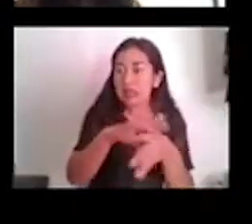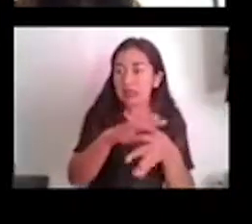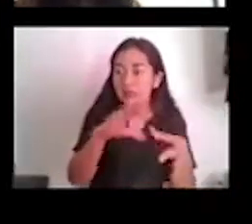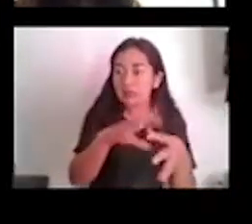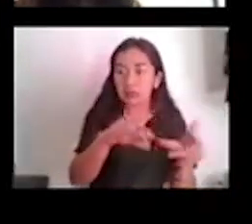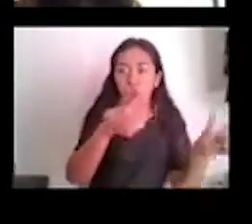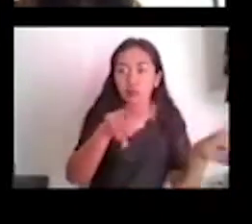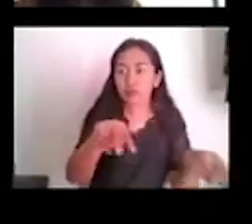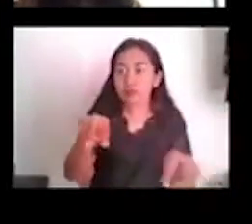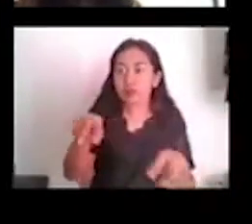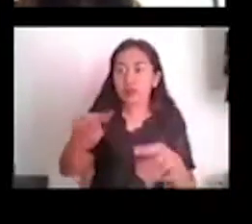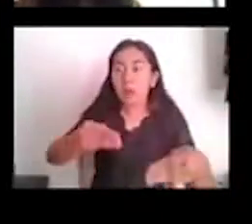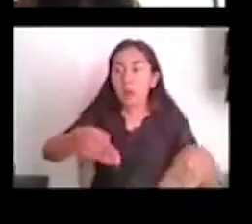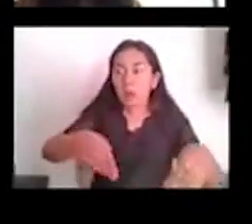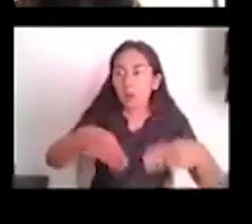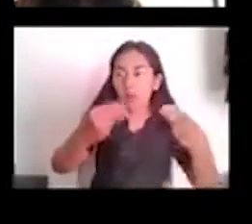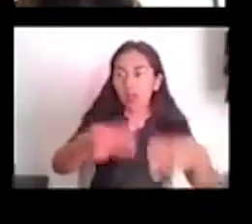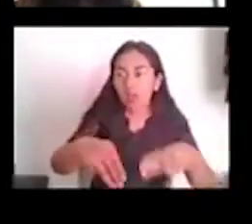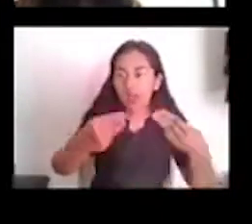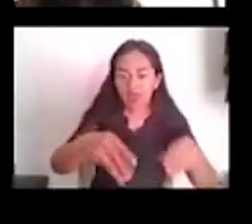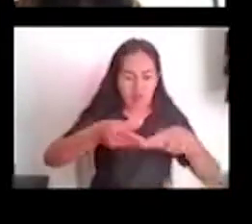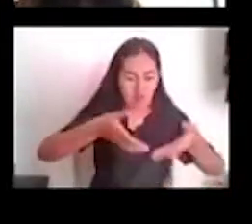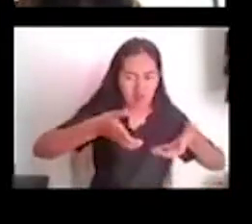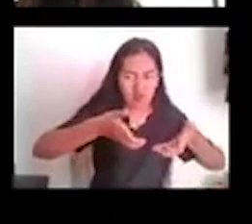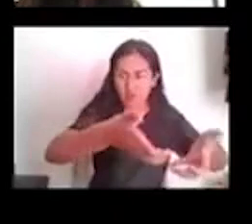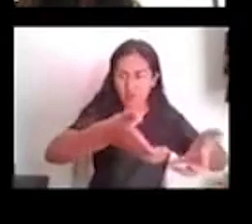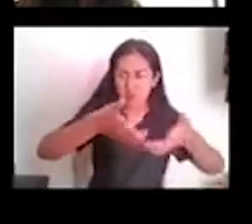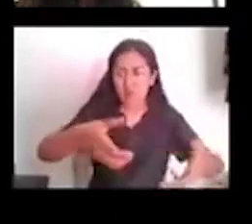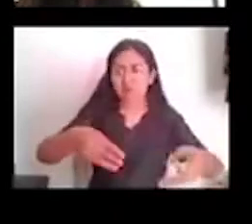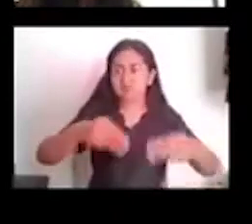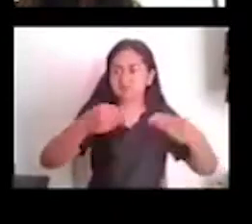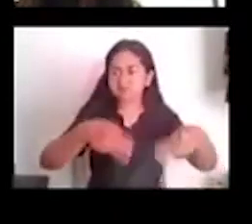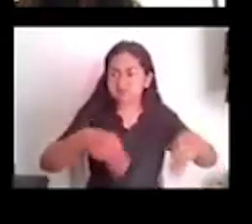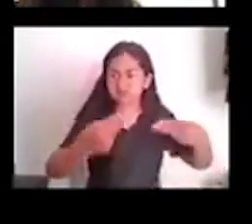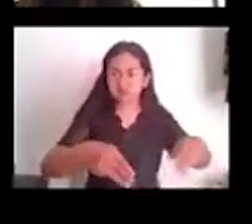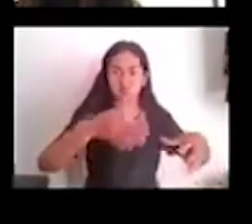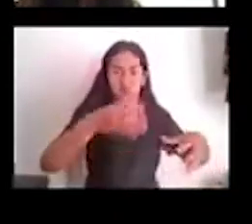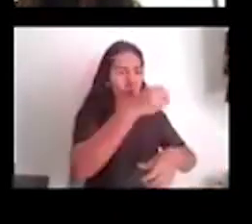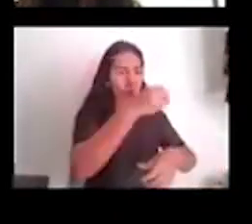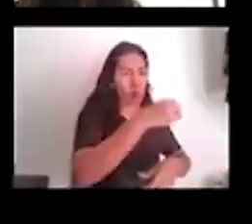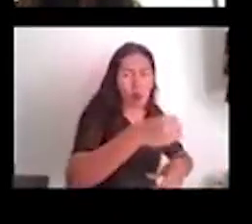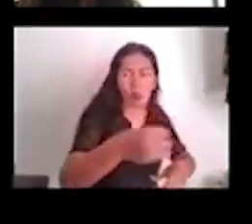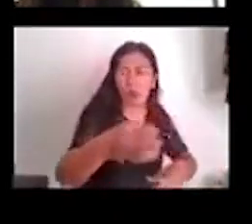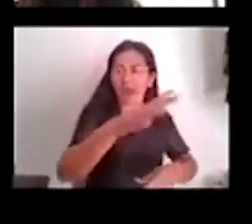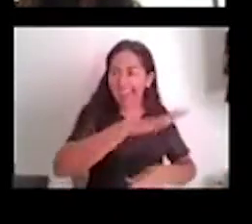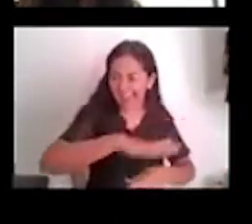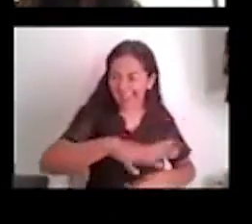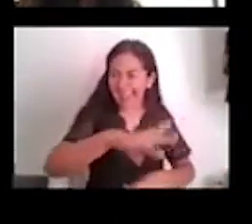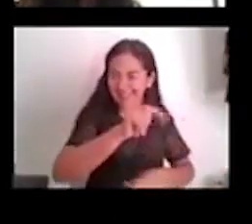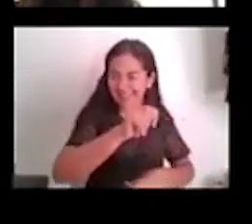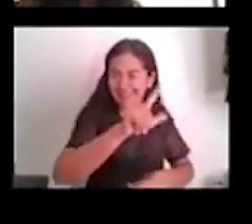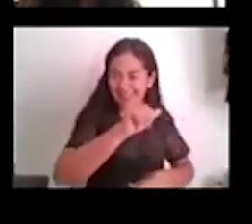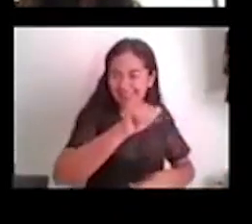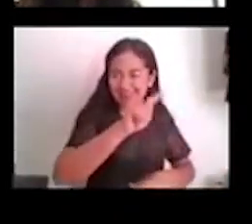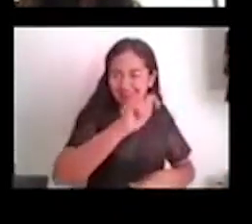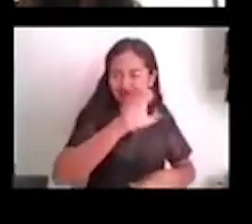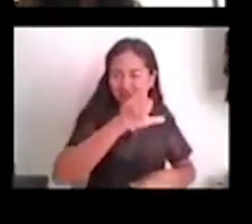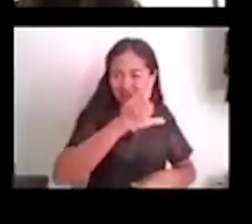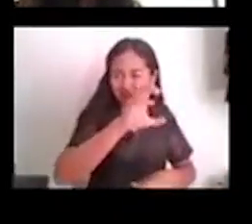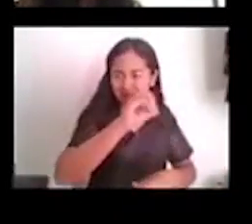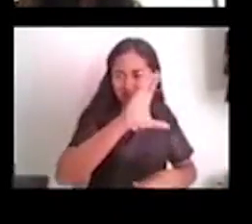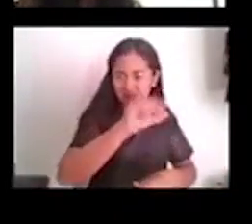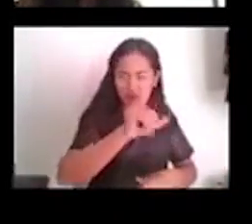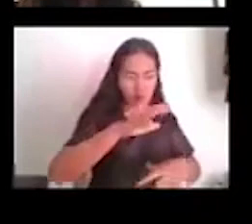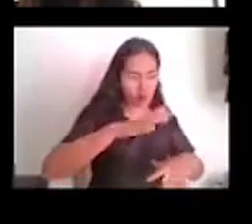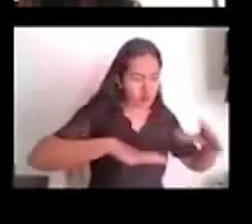mercado tan grande y tan organizado como el de Tlatelolco, ¿no? Lo compara con el mercado